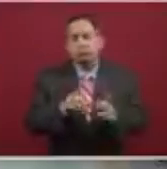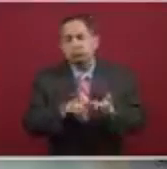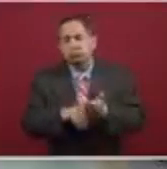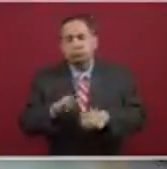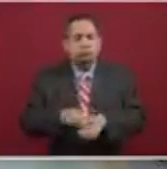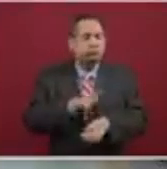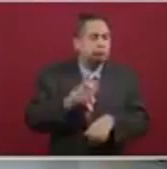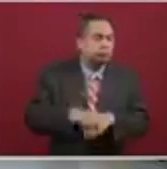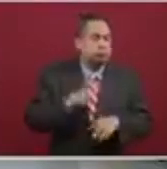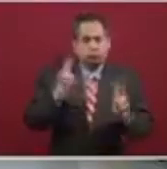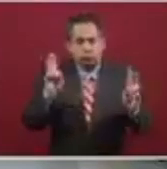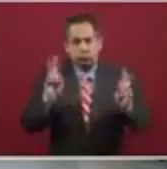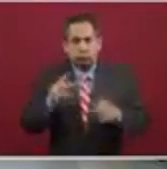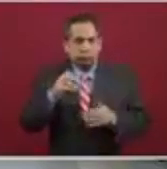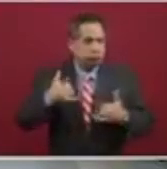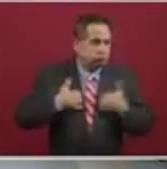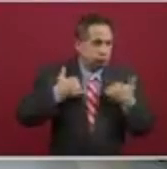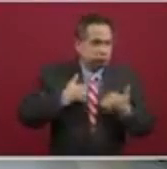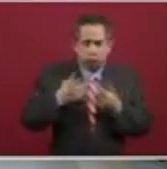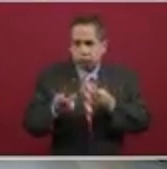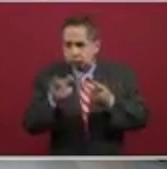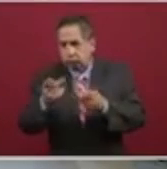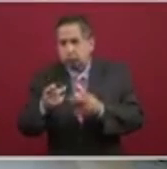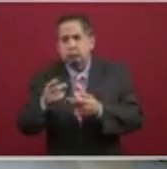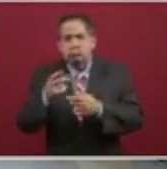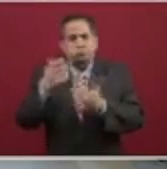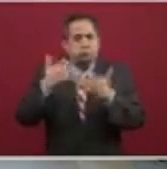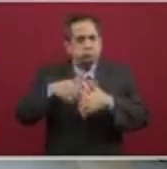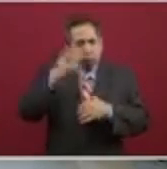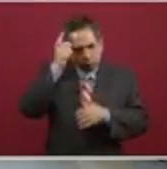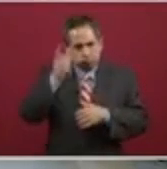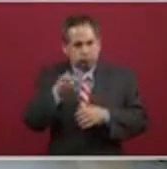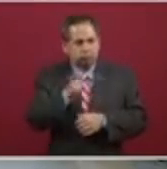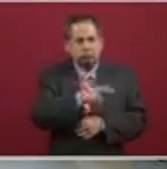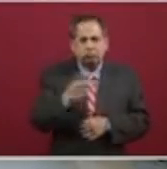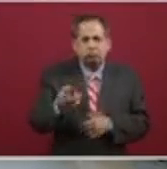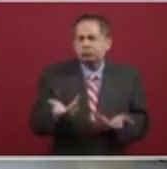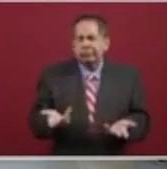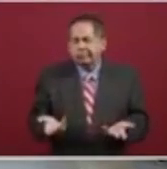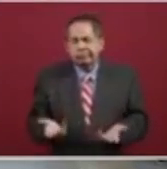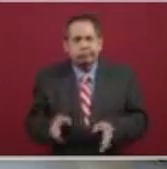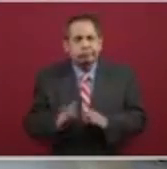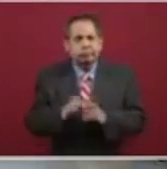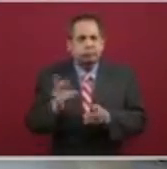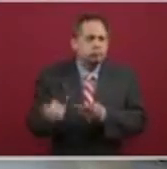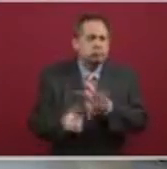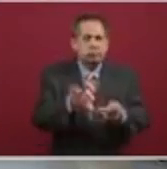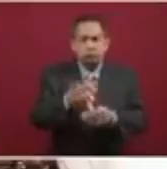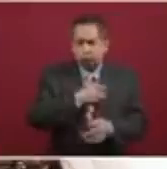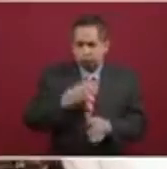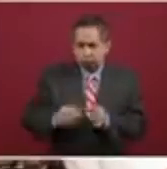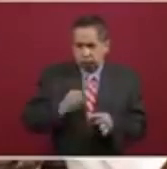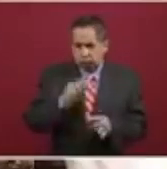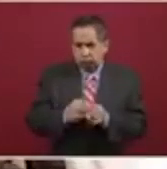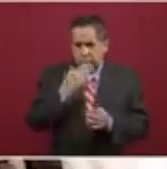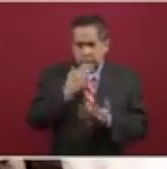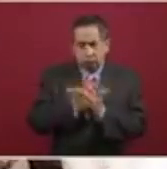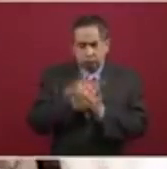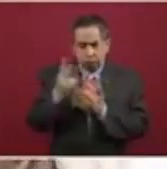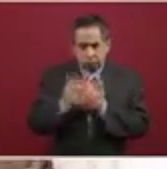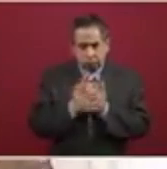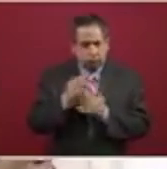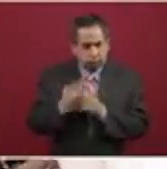el joven al empresario y el empresario al joven. ¿Cómo van esas encuestas? ¿Cómo va el cumplimiento de este programa? ¿Sí